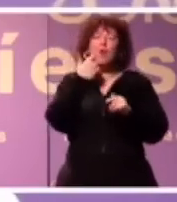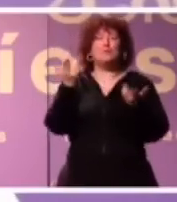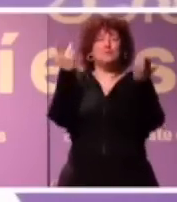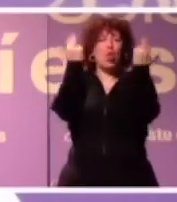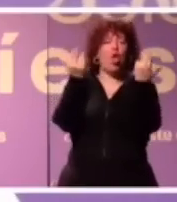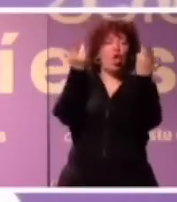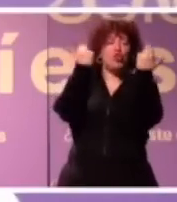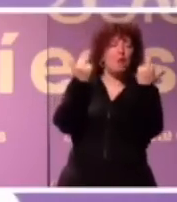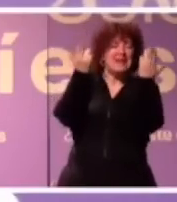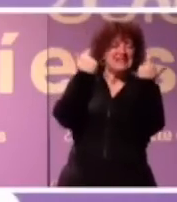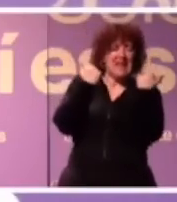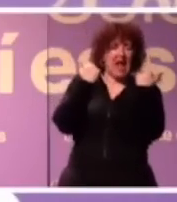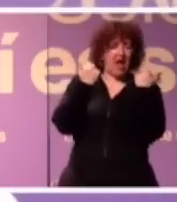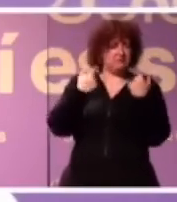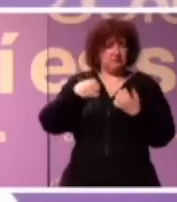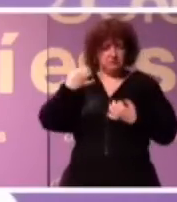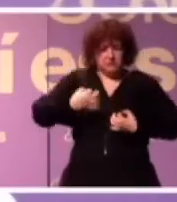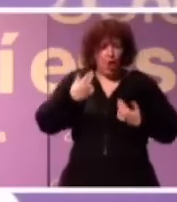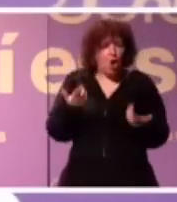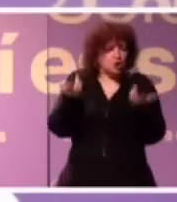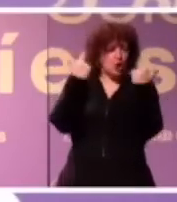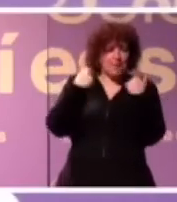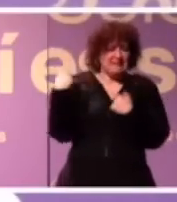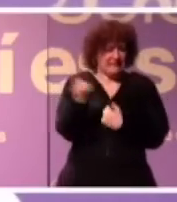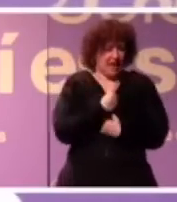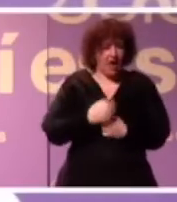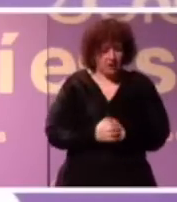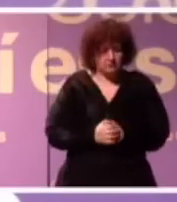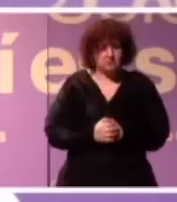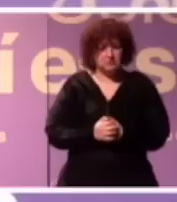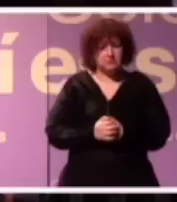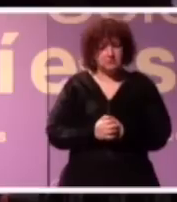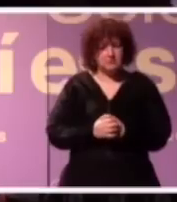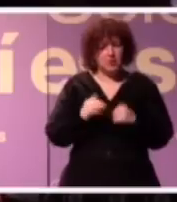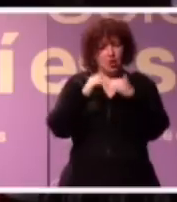no es violencia doméstica es violencia que domestica